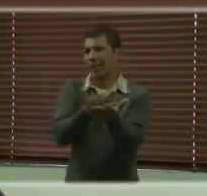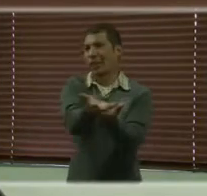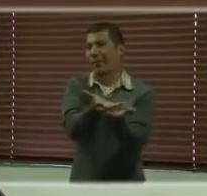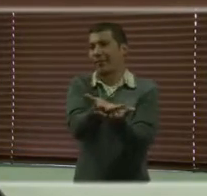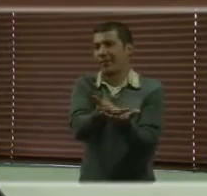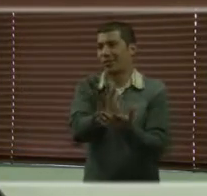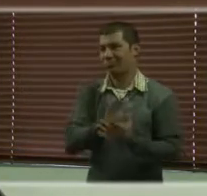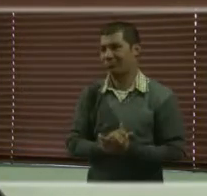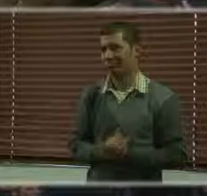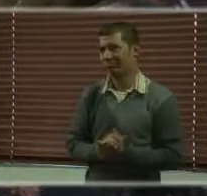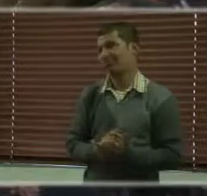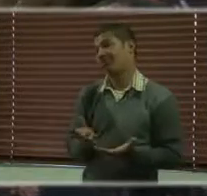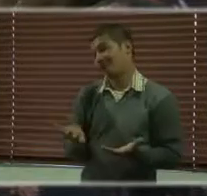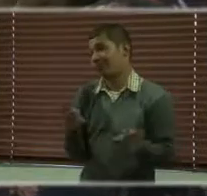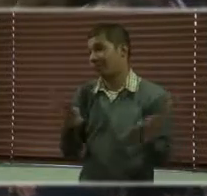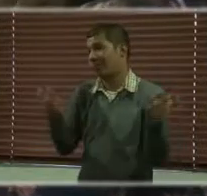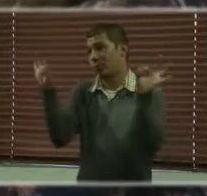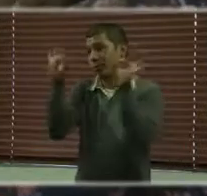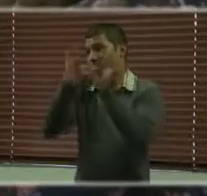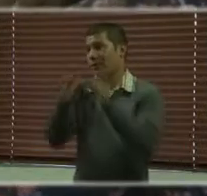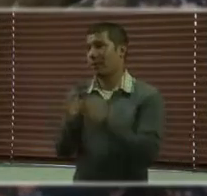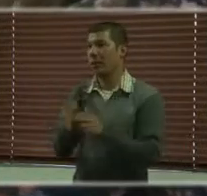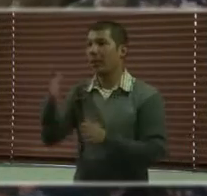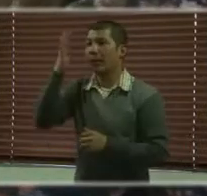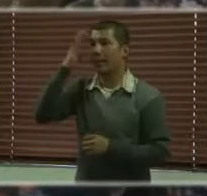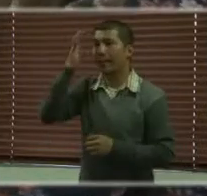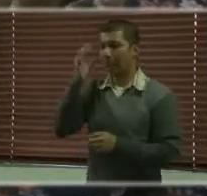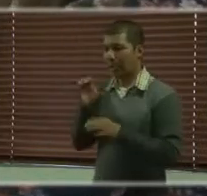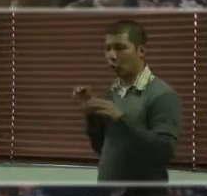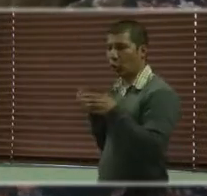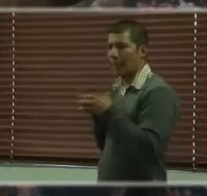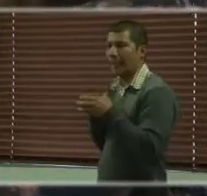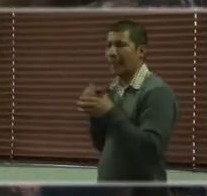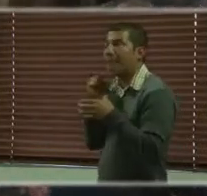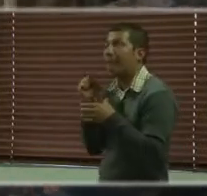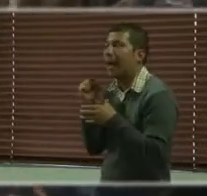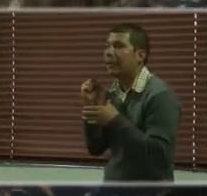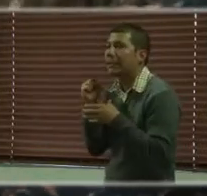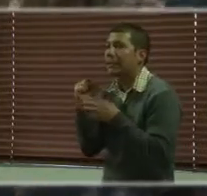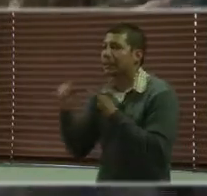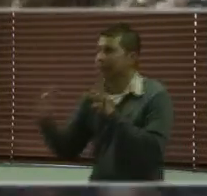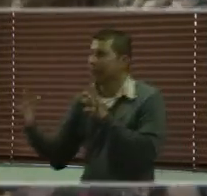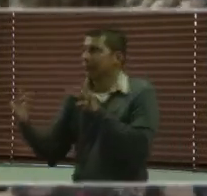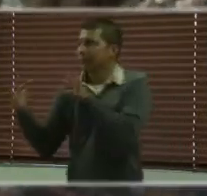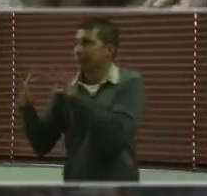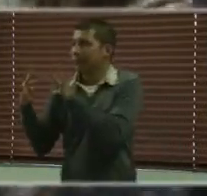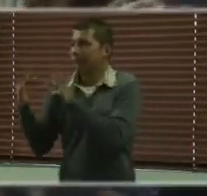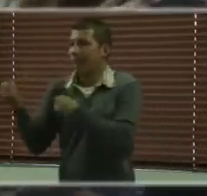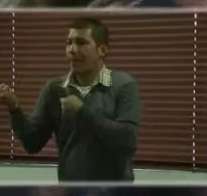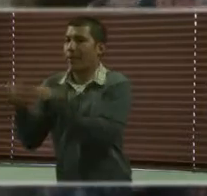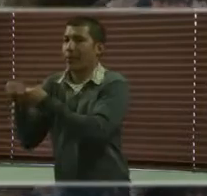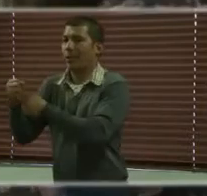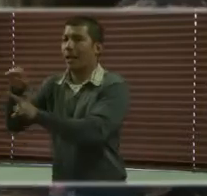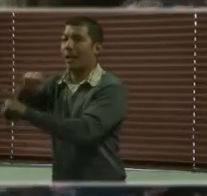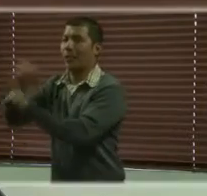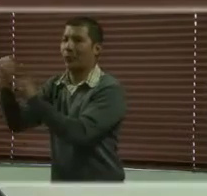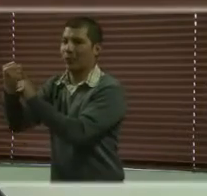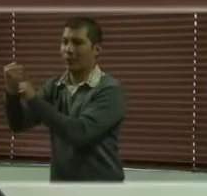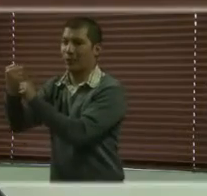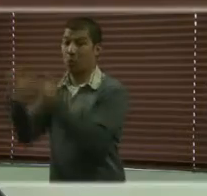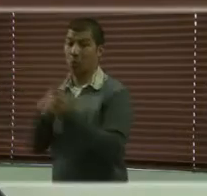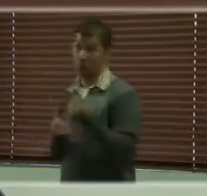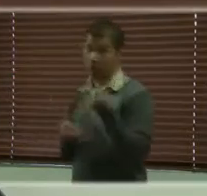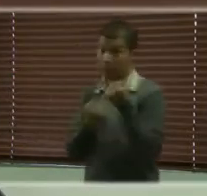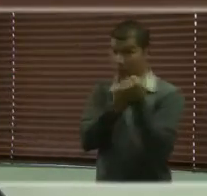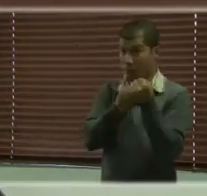Cuáles son las preocupaciones más grandes que tiene sociedad civil o sea es la voz de las de las personas con discapacidad la que nosotros